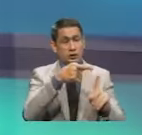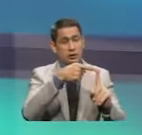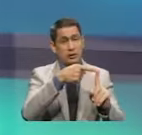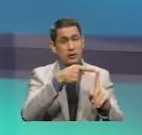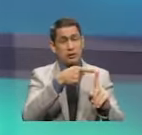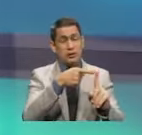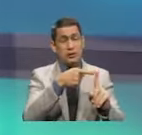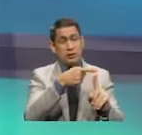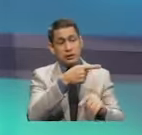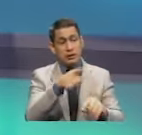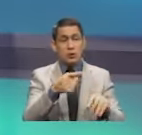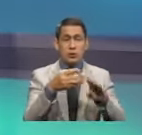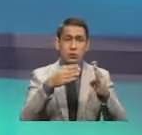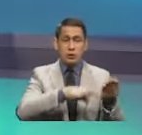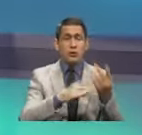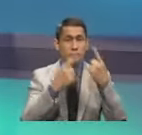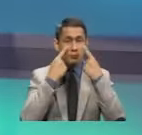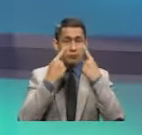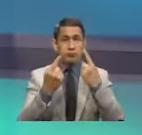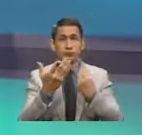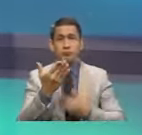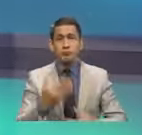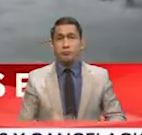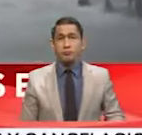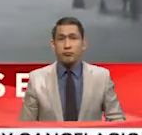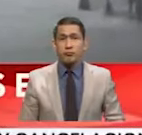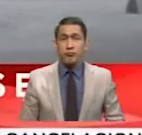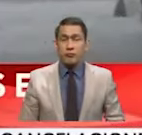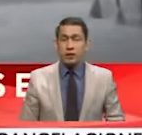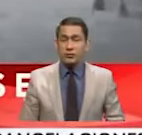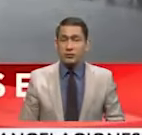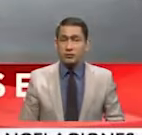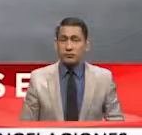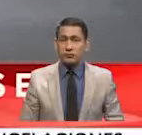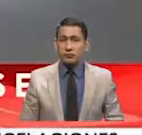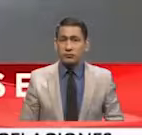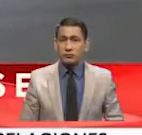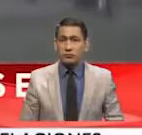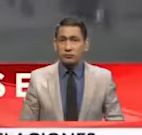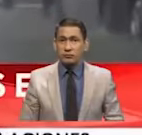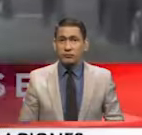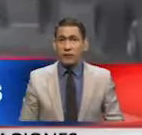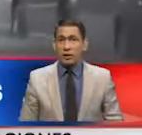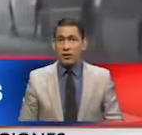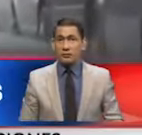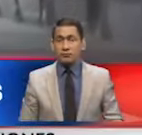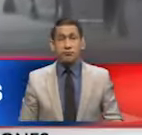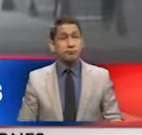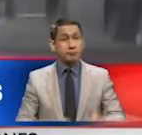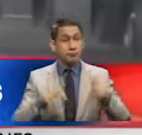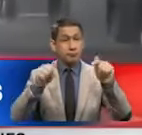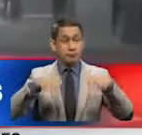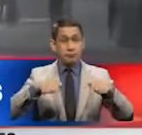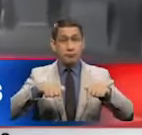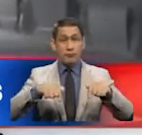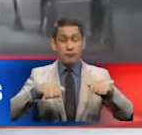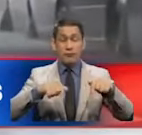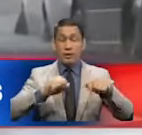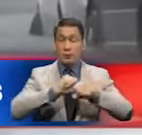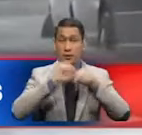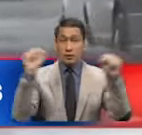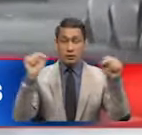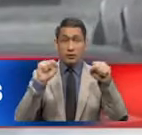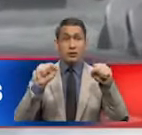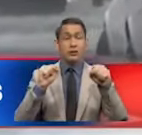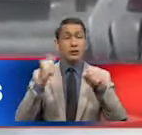perdieron la vida. Los detalles en el siguiente resumen. El fuerte temporal que azota desde la madrugada la ciudad de Buenos Aires,